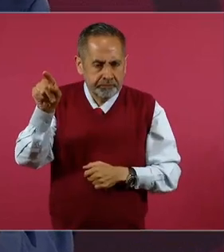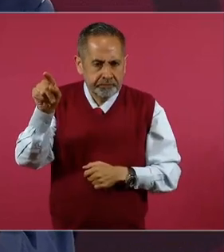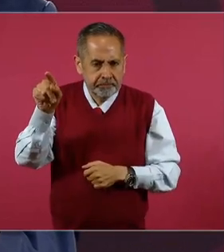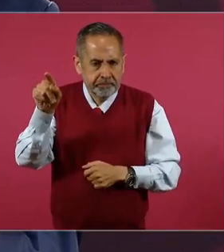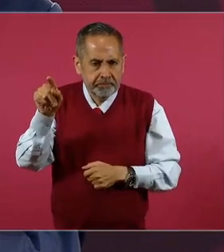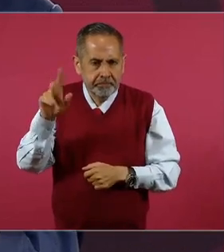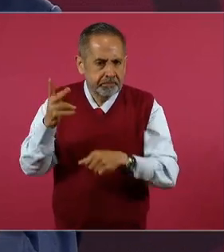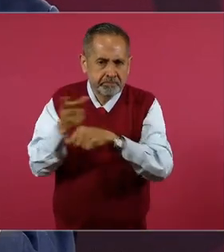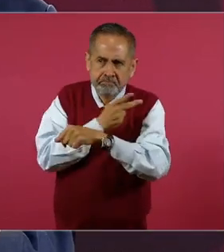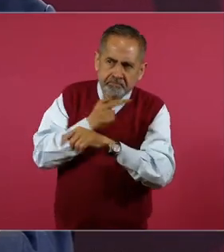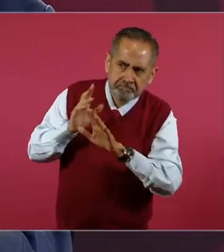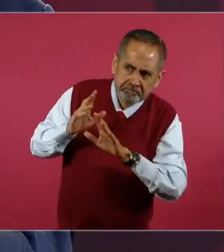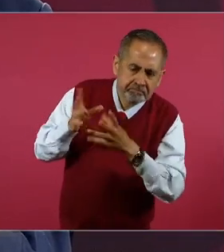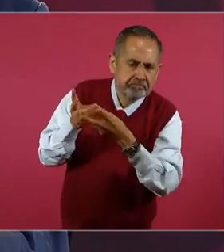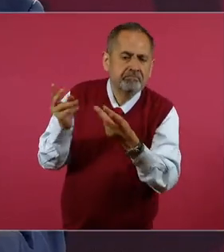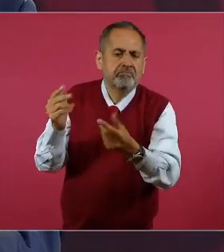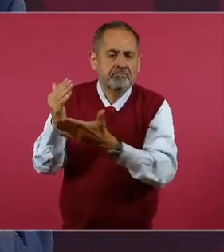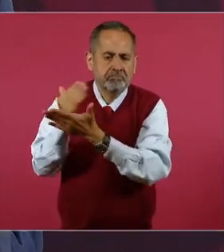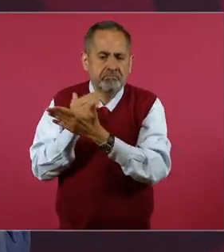ya pasó,